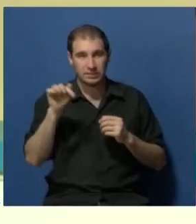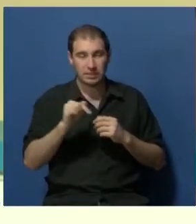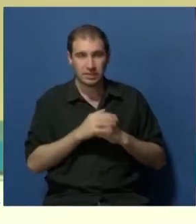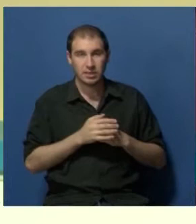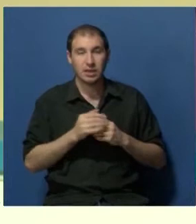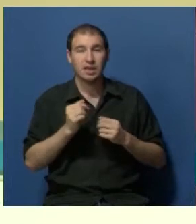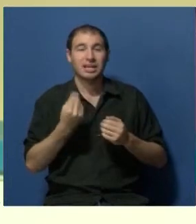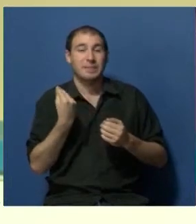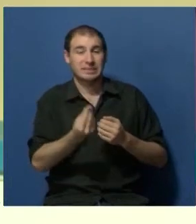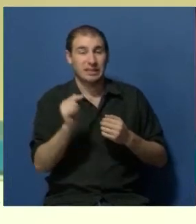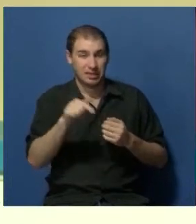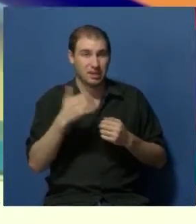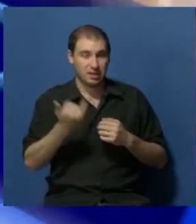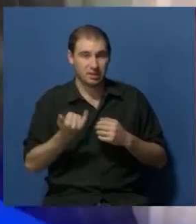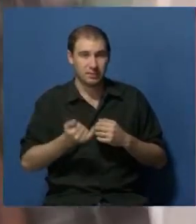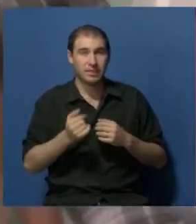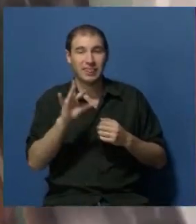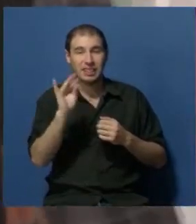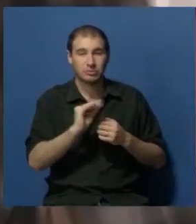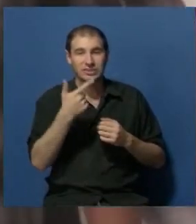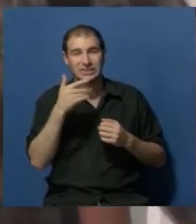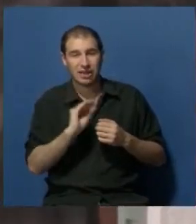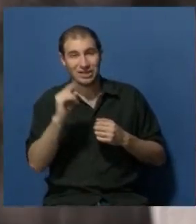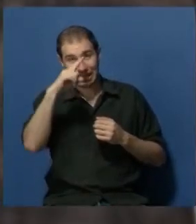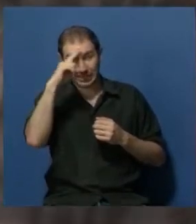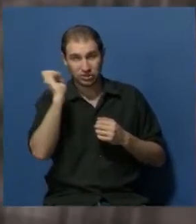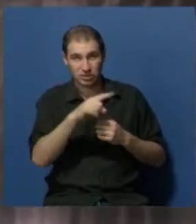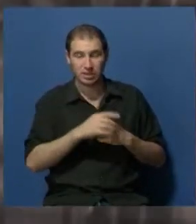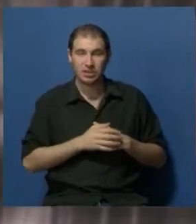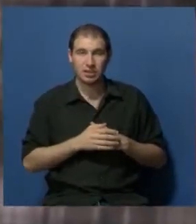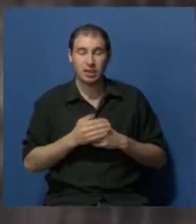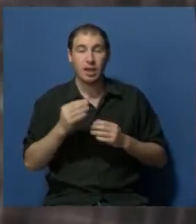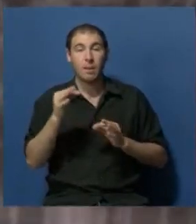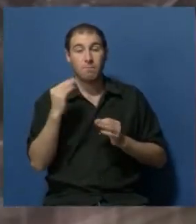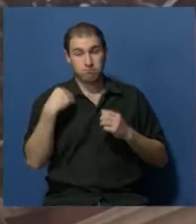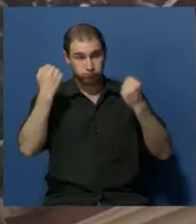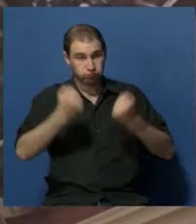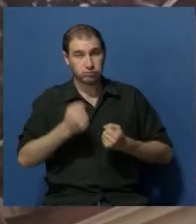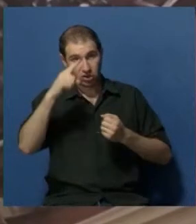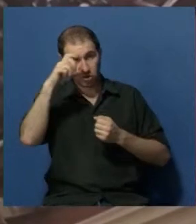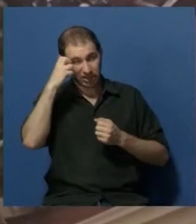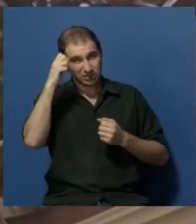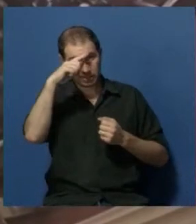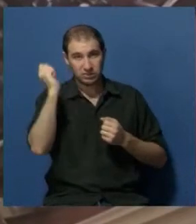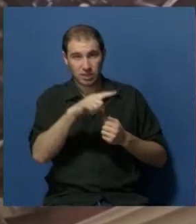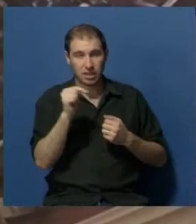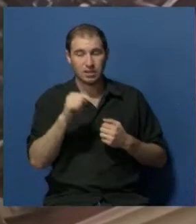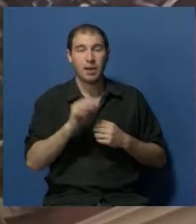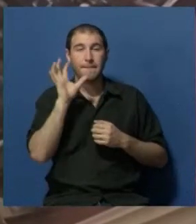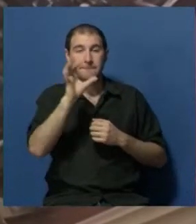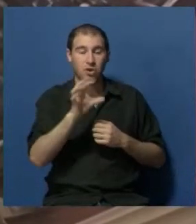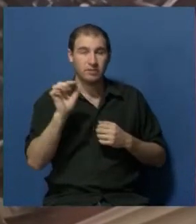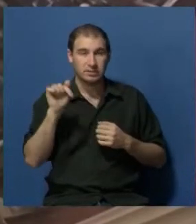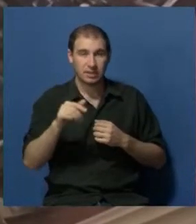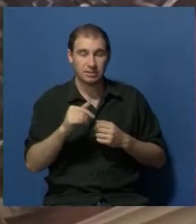a través de sus representantes, diputados, senadores nacionales, presentar esta postura en el Congreso de la Nación donde las provincias